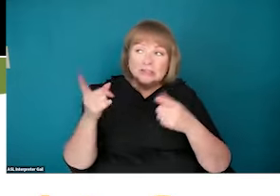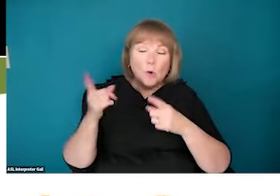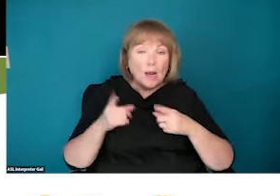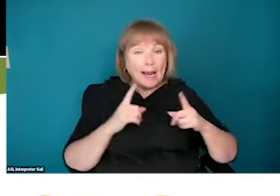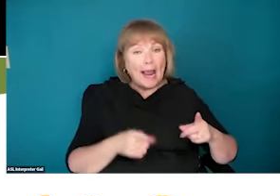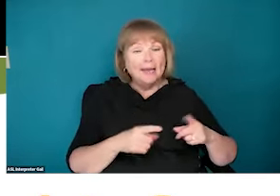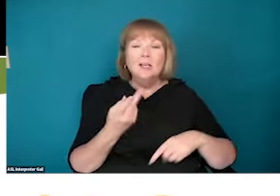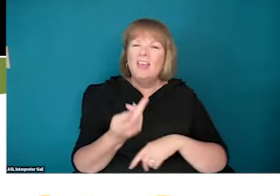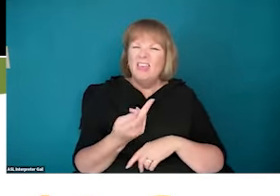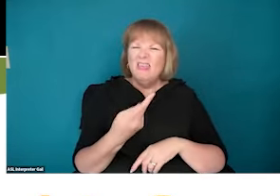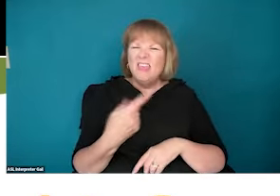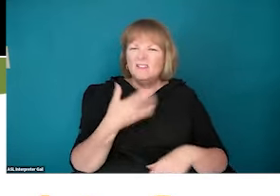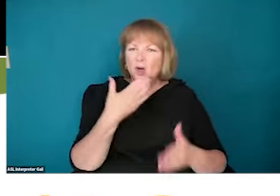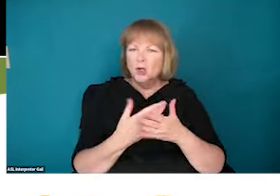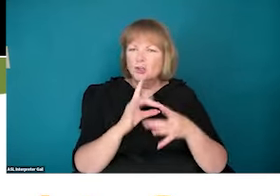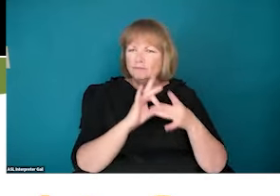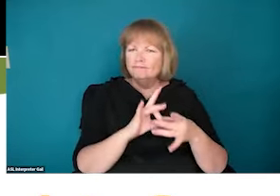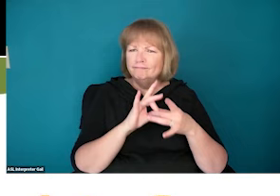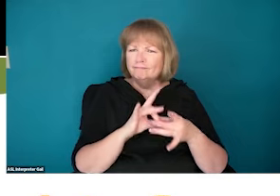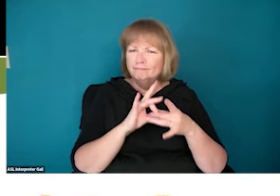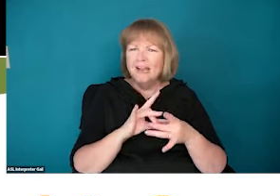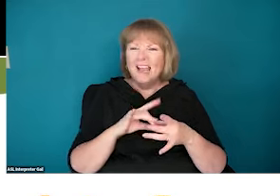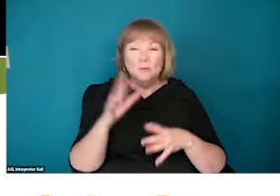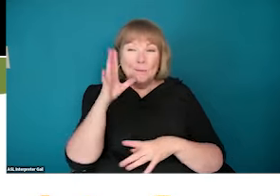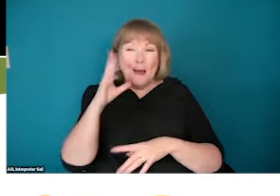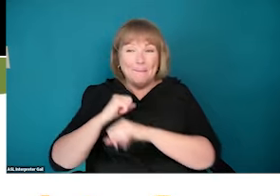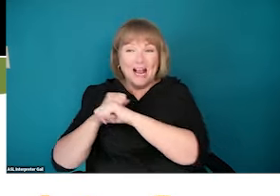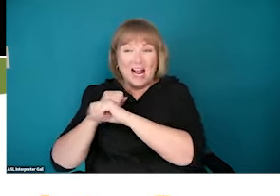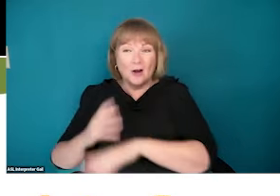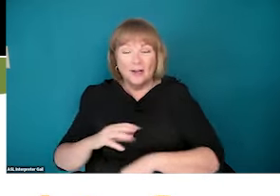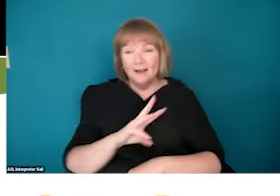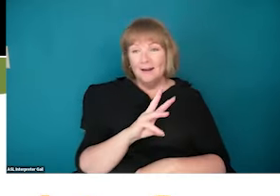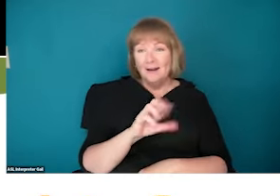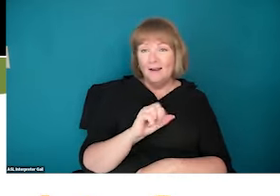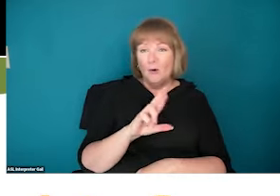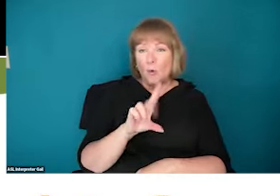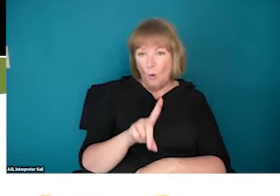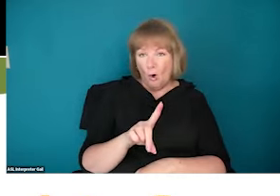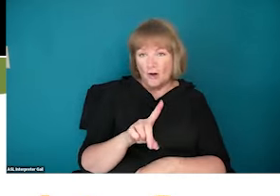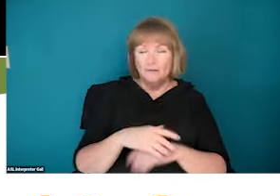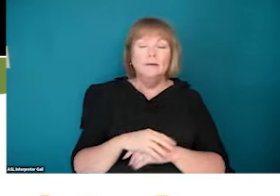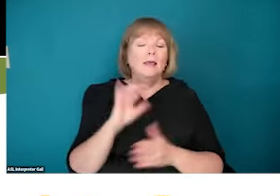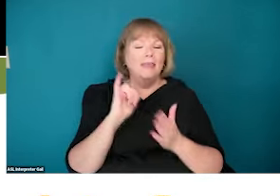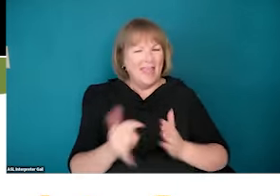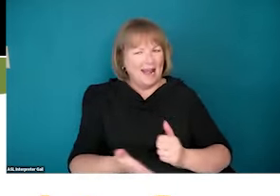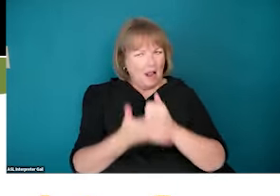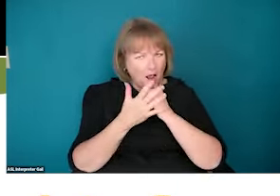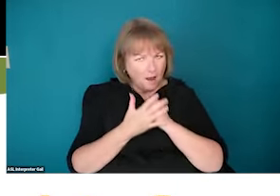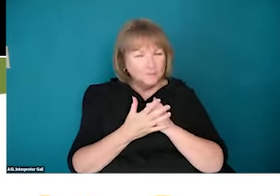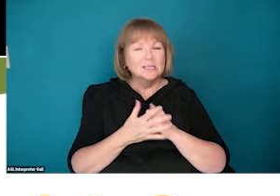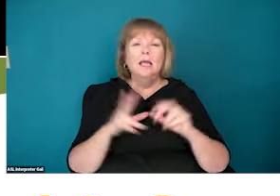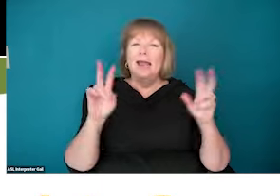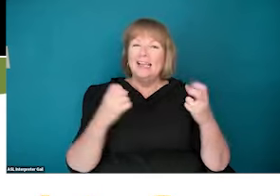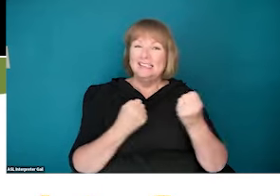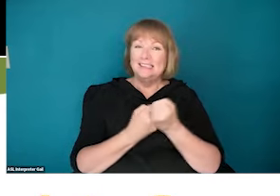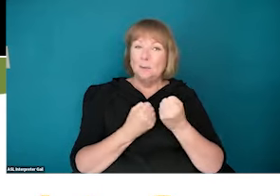esto, ¿qué quieres hacer? ¿Qué es lo que está sucediendo con esto? ¿Con esto? ¿Cómo podemos mejorar esta situación? ¿Cómo podemos incorporar otras discusiones a esta